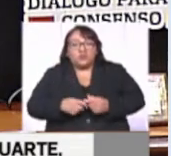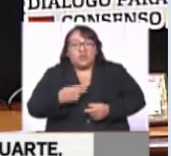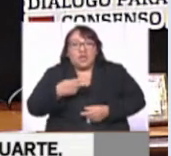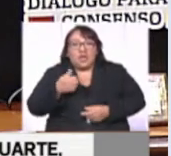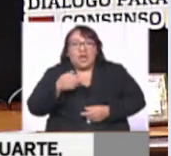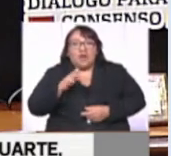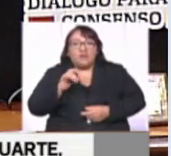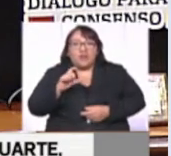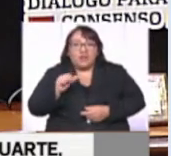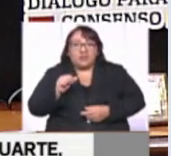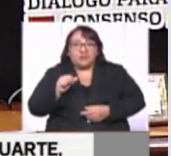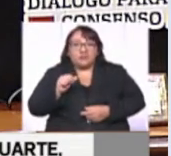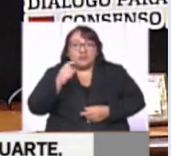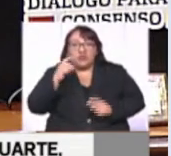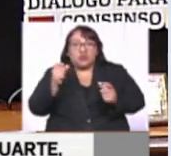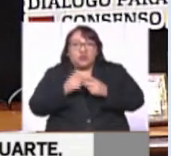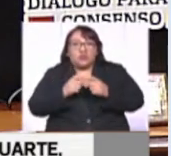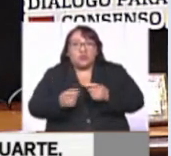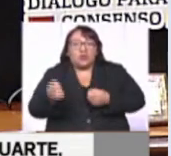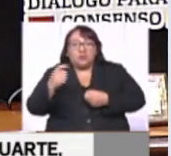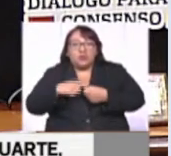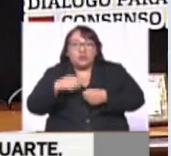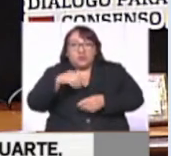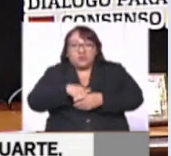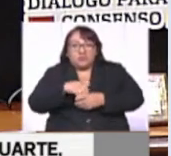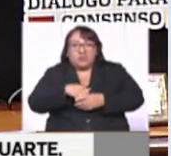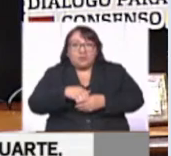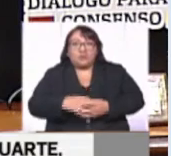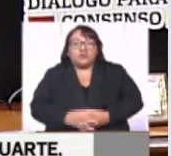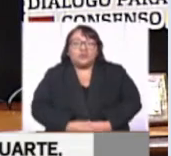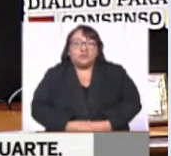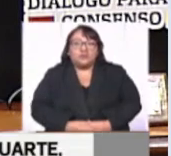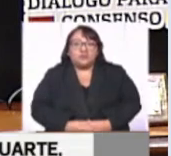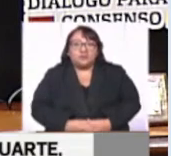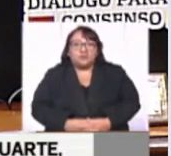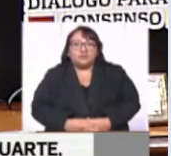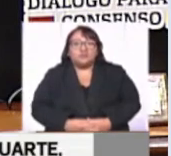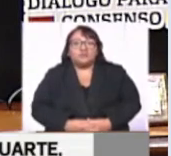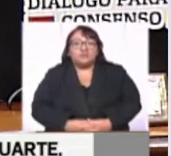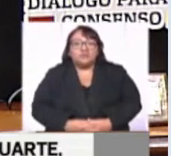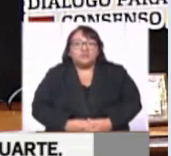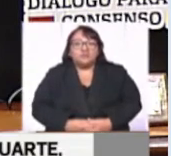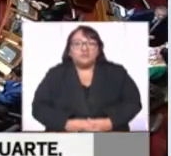hábiles. Señores congresistas, sírvanse marcar su asistencia para proceder a votar.